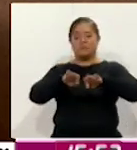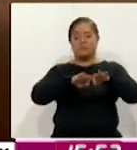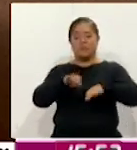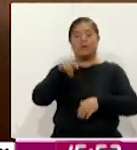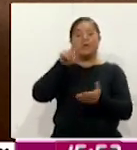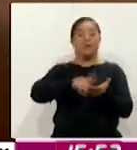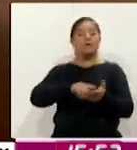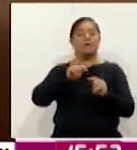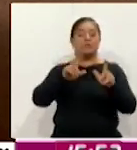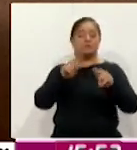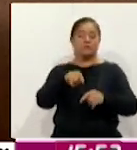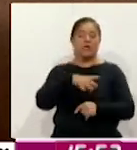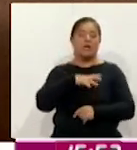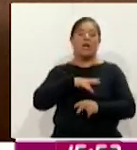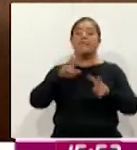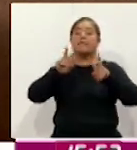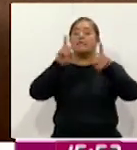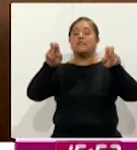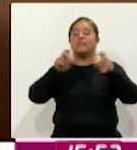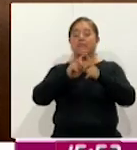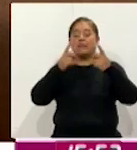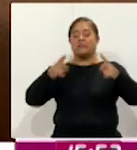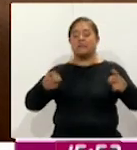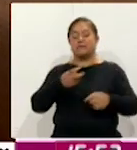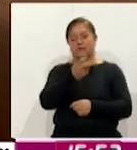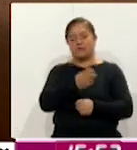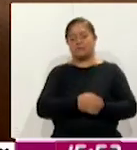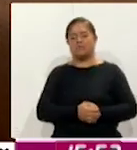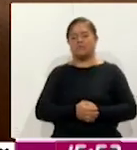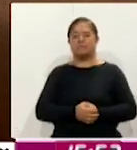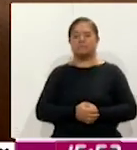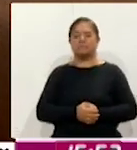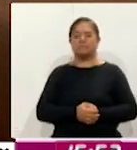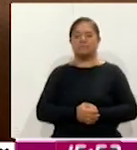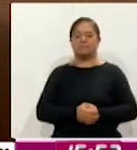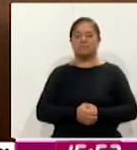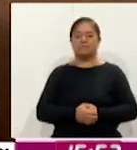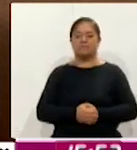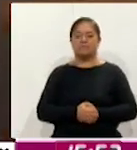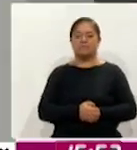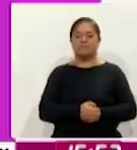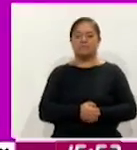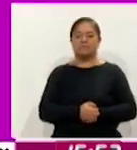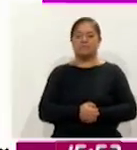aquí en la entidad en el tema de desarrollo de esta disciplina. Vamos a escuchar lo que nos dijo.